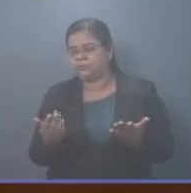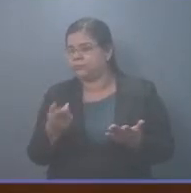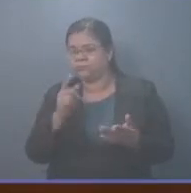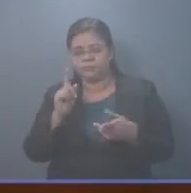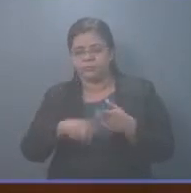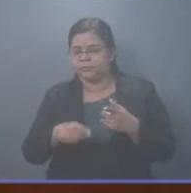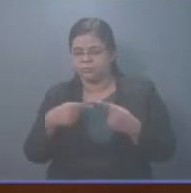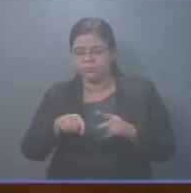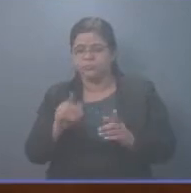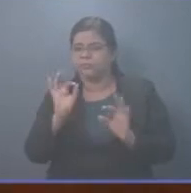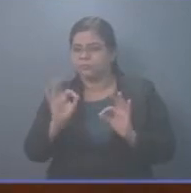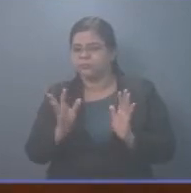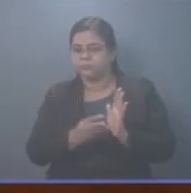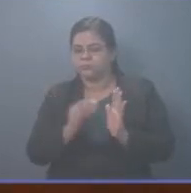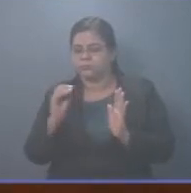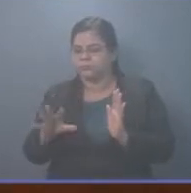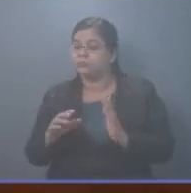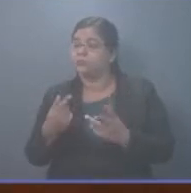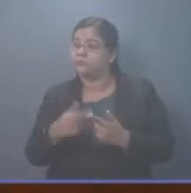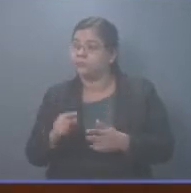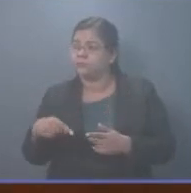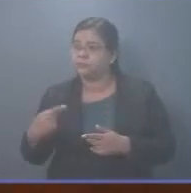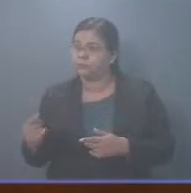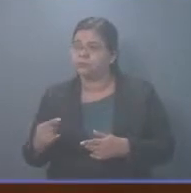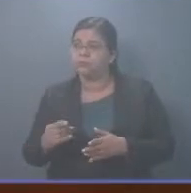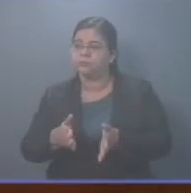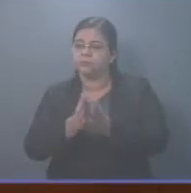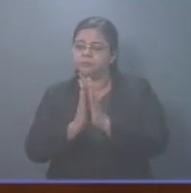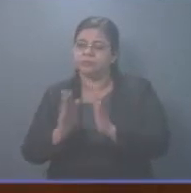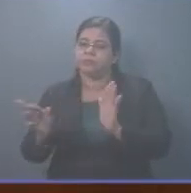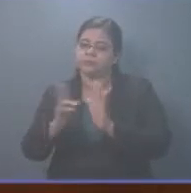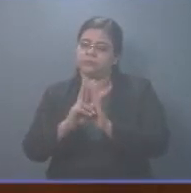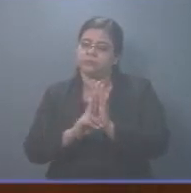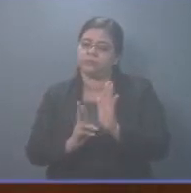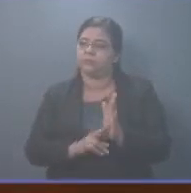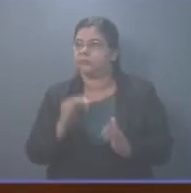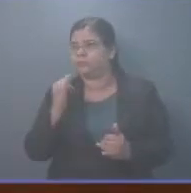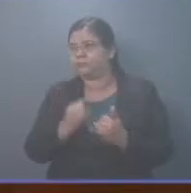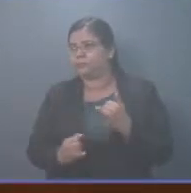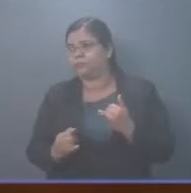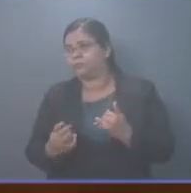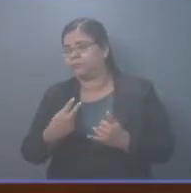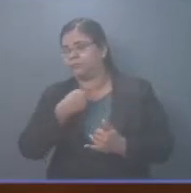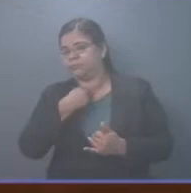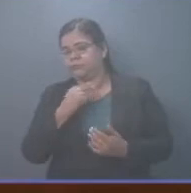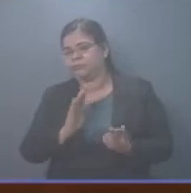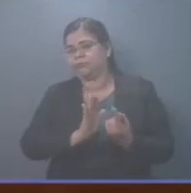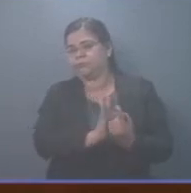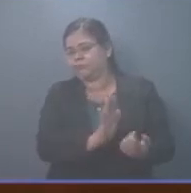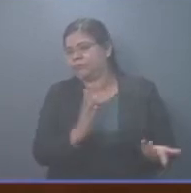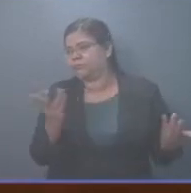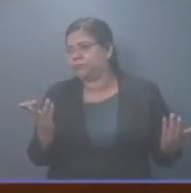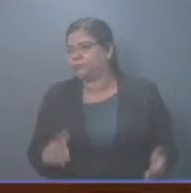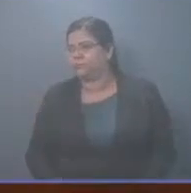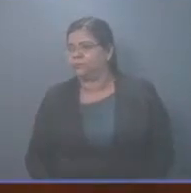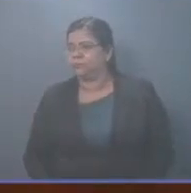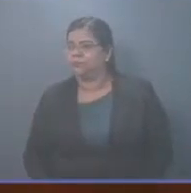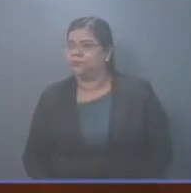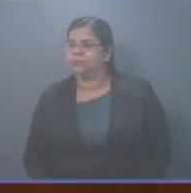sería simplemente enunciativo, porque siempre tendría que cumplir con requisitos que al final podrían ser discriminatorios.